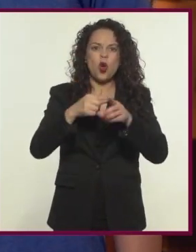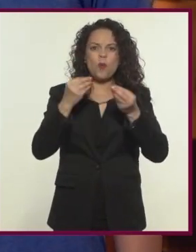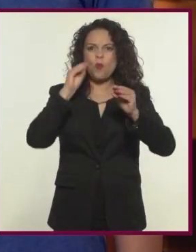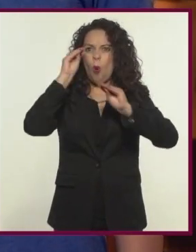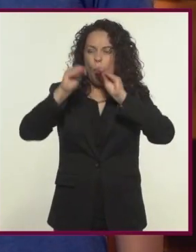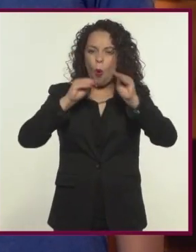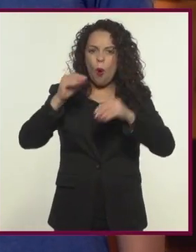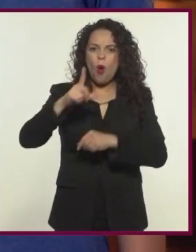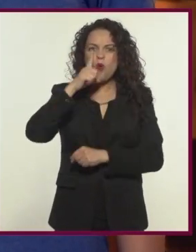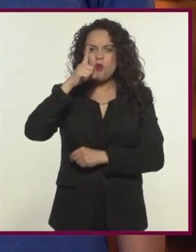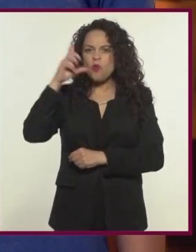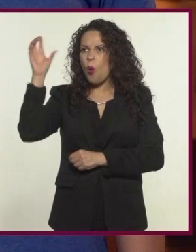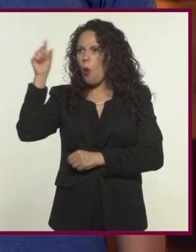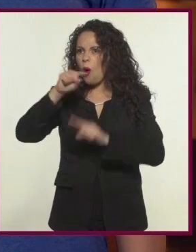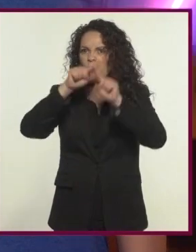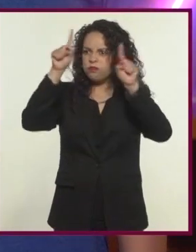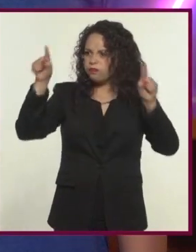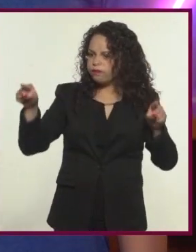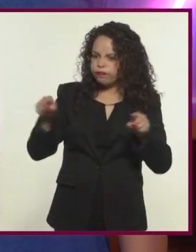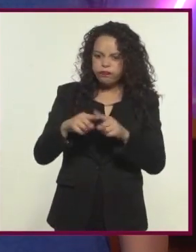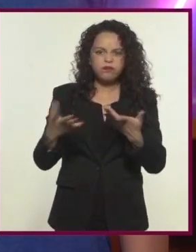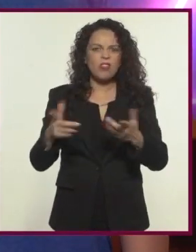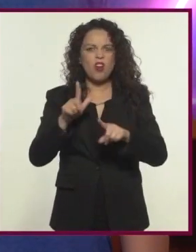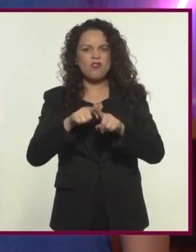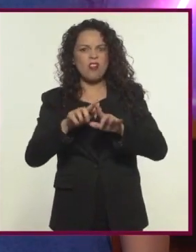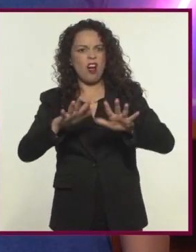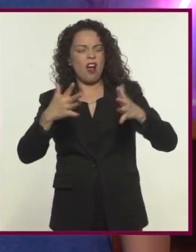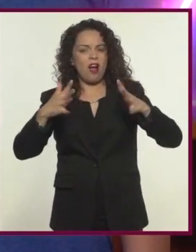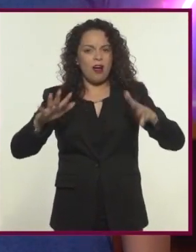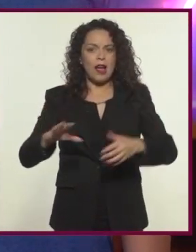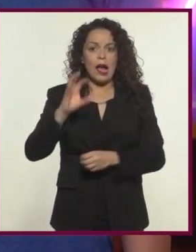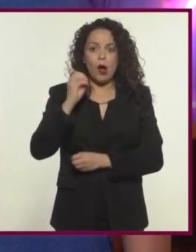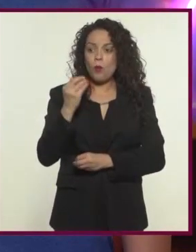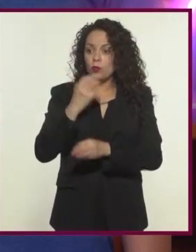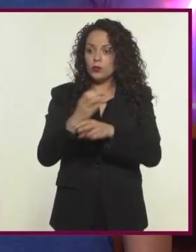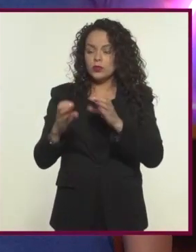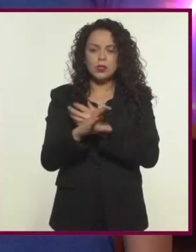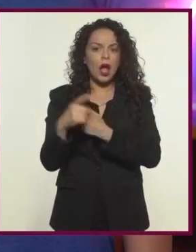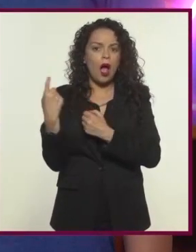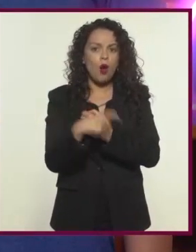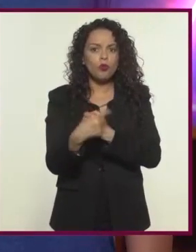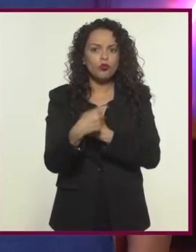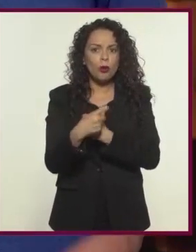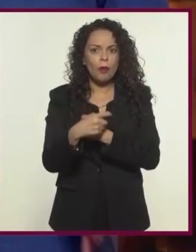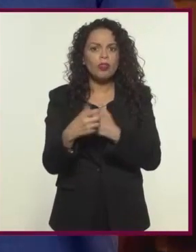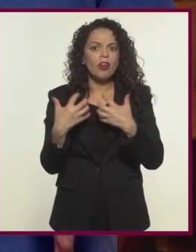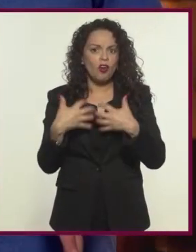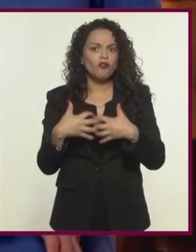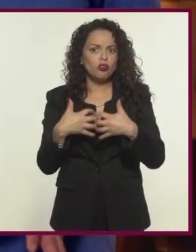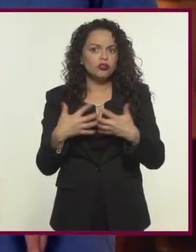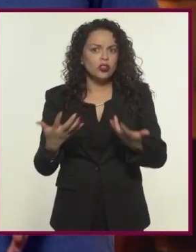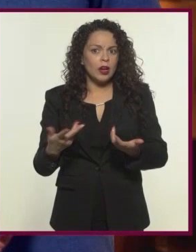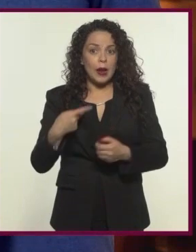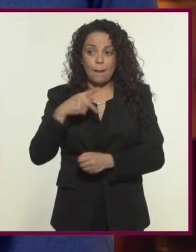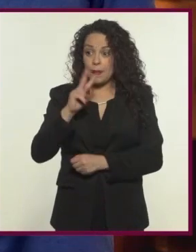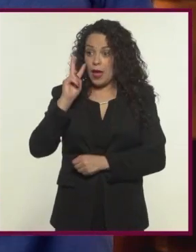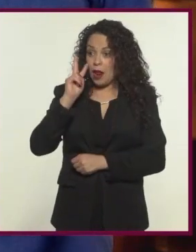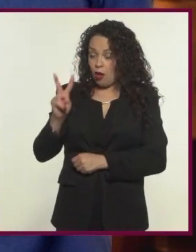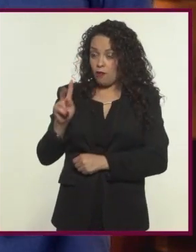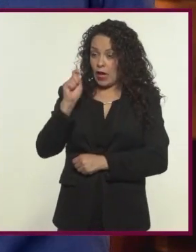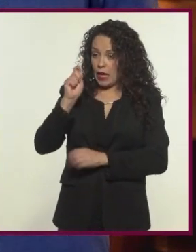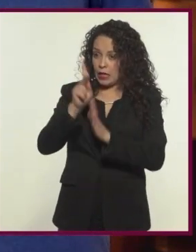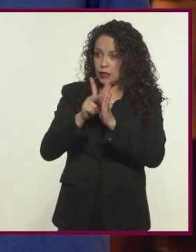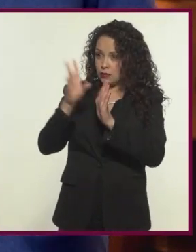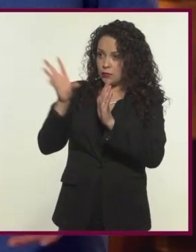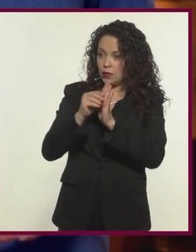colores saturados, muchas luces neón e incluso objetos que funcionan de manera automática. Pero si vemos una producción